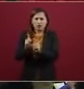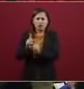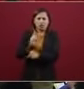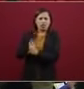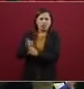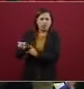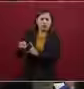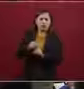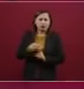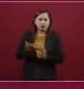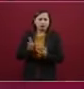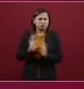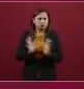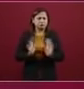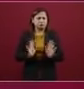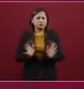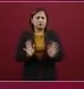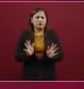función